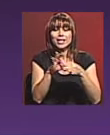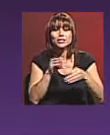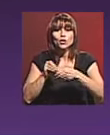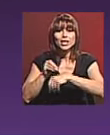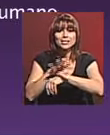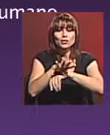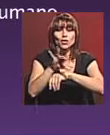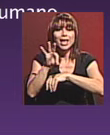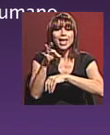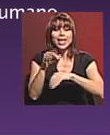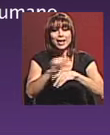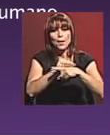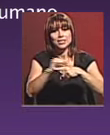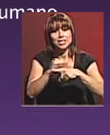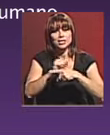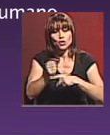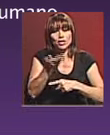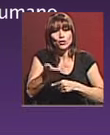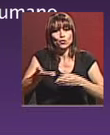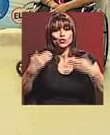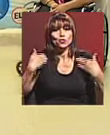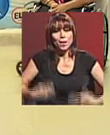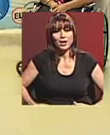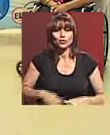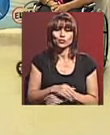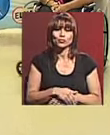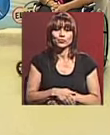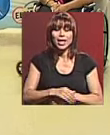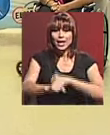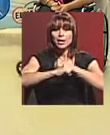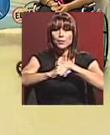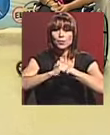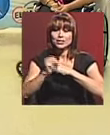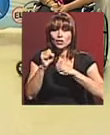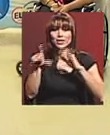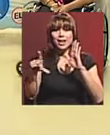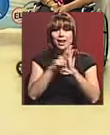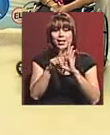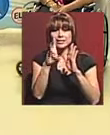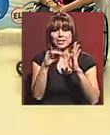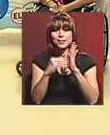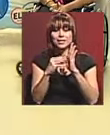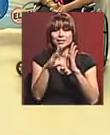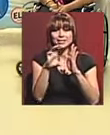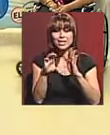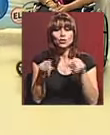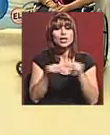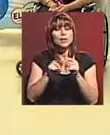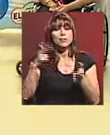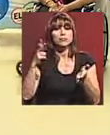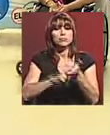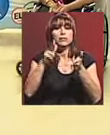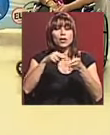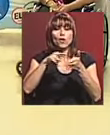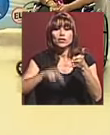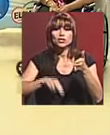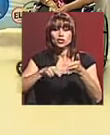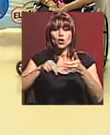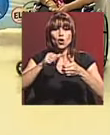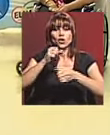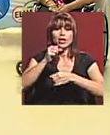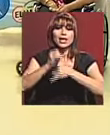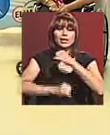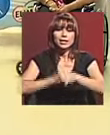asesoría y capacitación de recursos humanos durante la promulgación de la ley 7600 y la ratificación de la convención